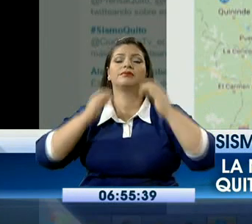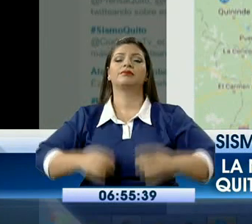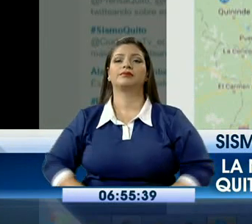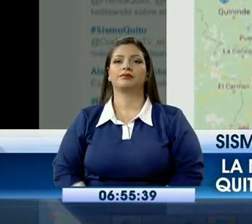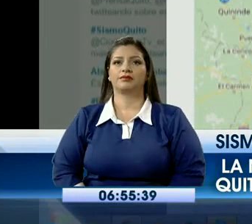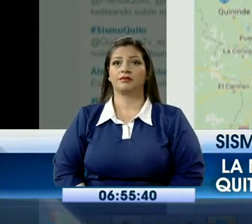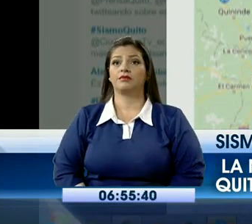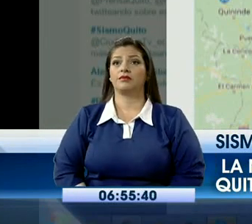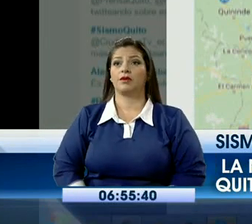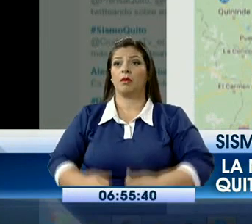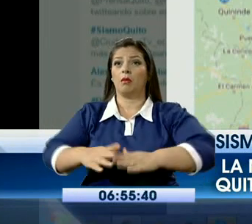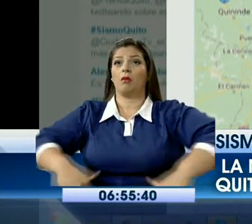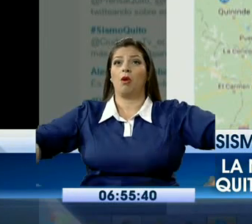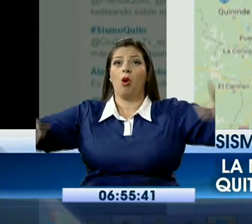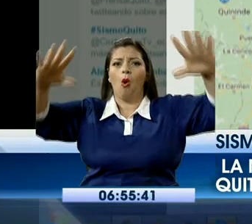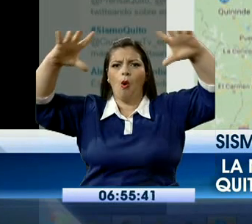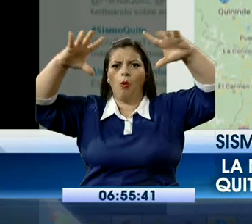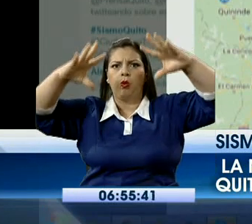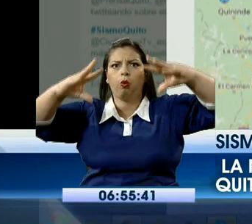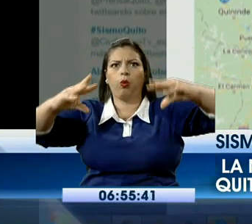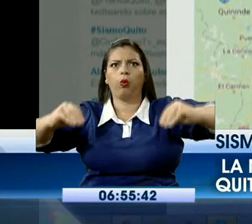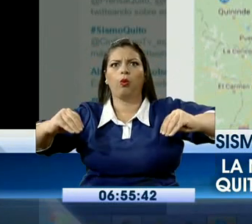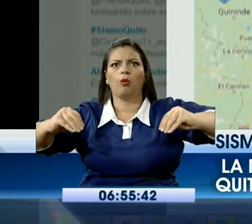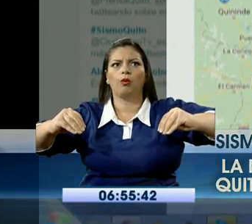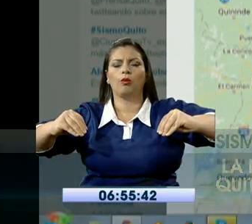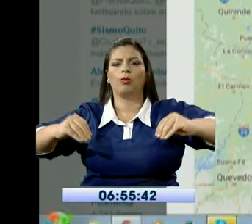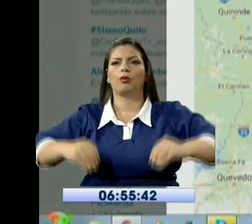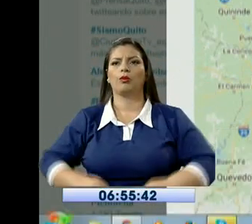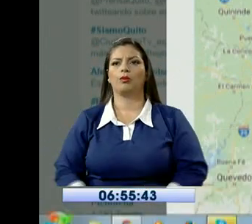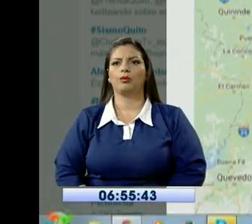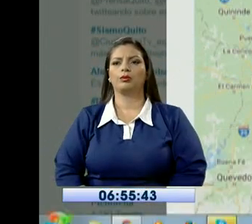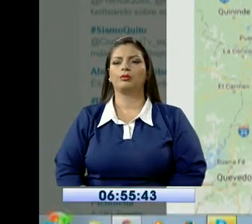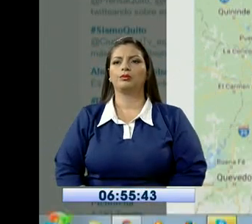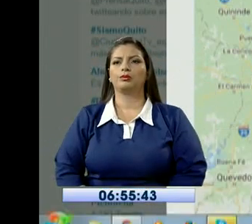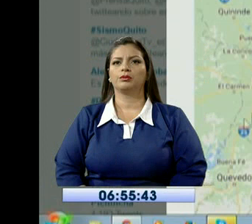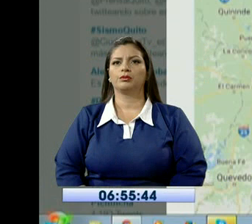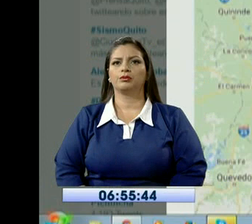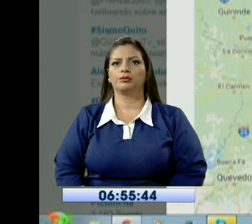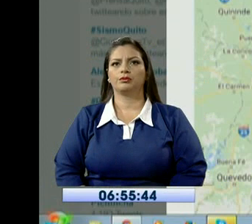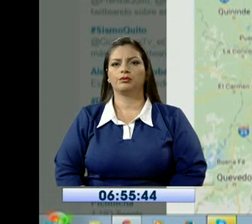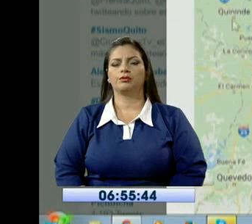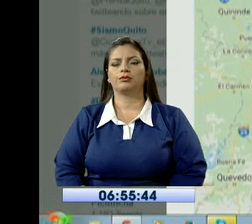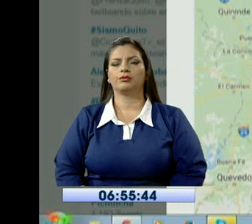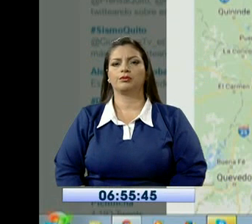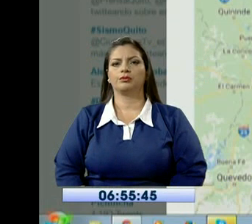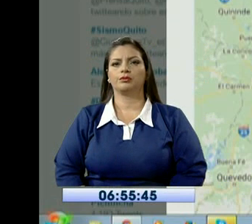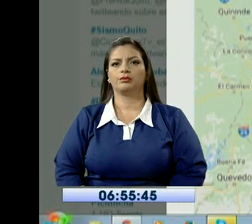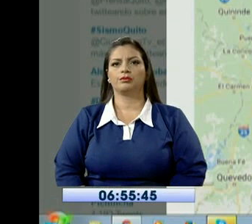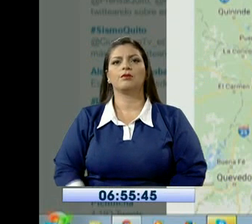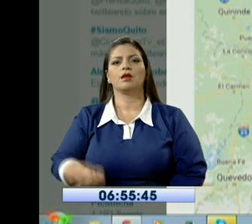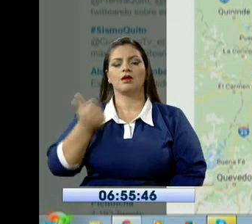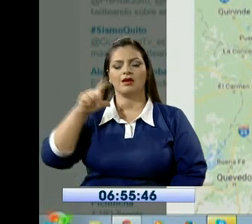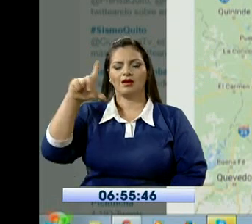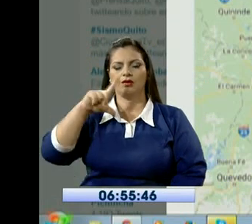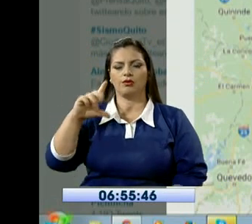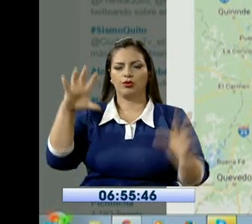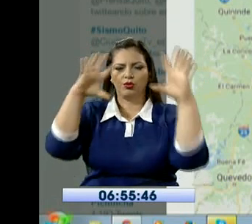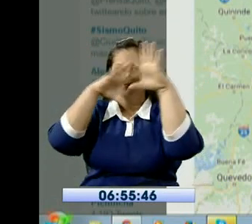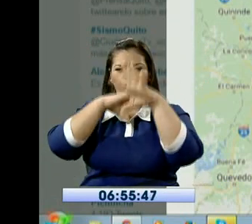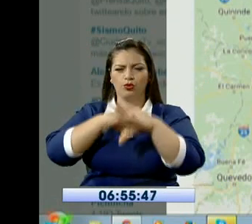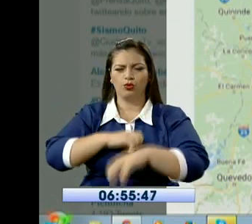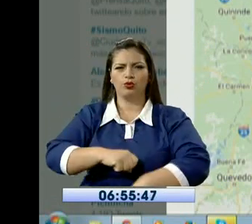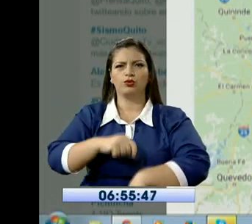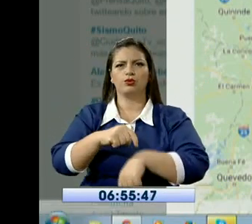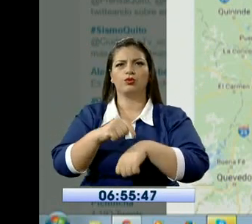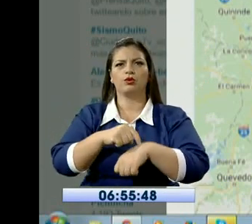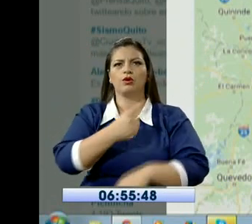inmediata del sismo de 4.7 grados en la escala de Richter ocurrido este lunes de, 8 de agosto a las 23 horas